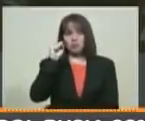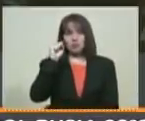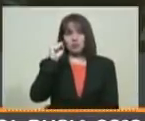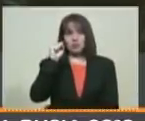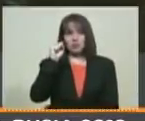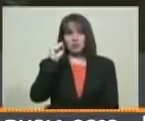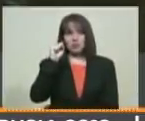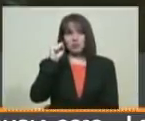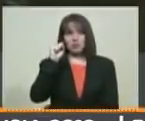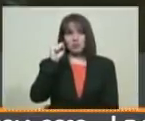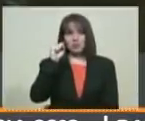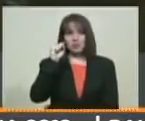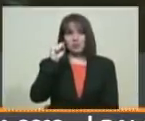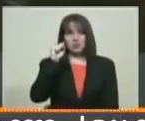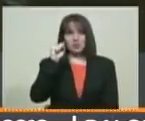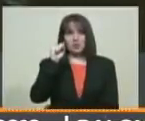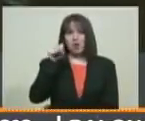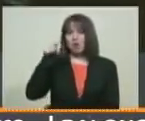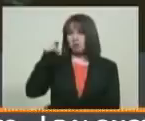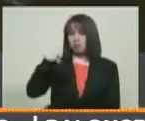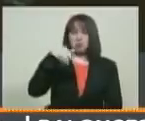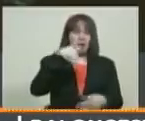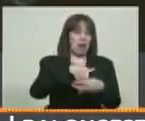suspende elecciones del 20 de mayo,